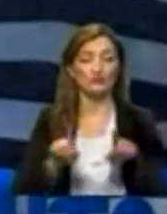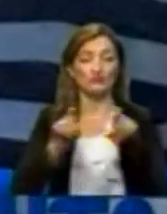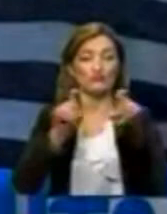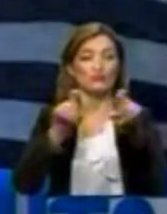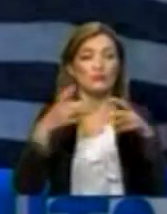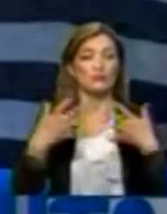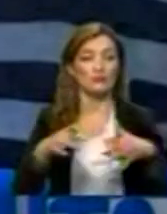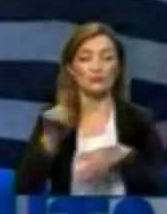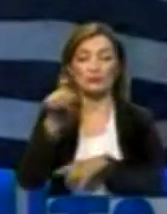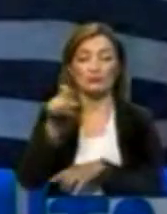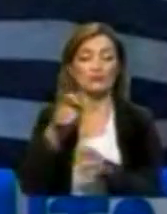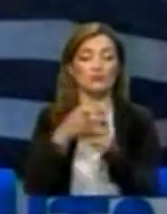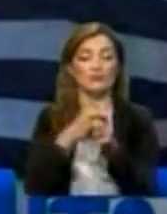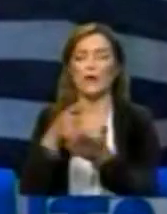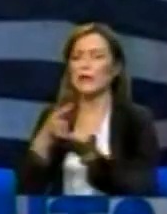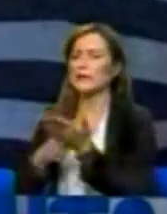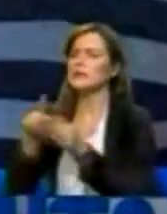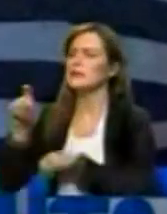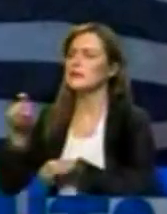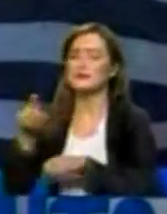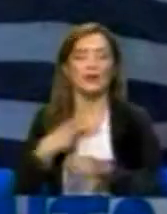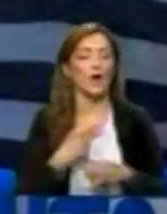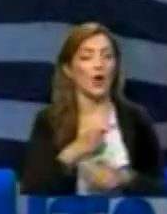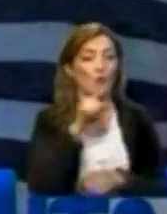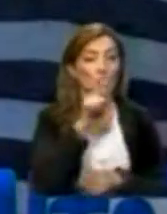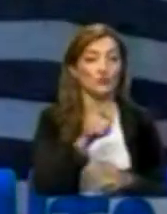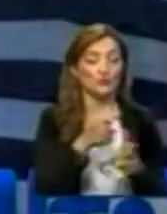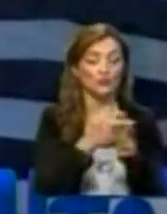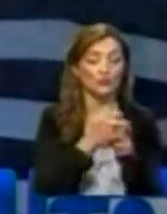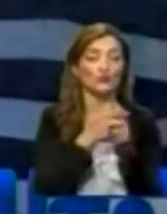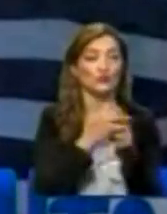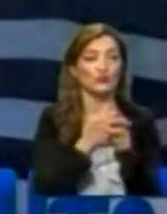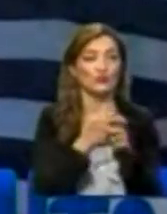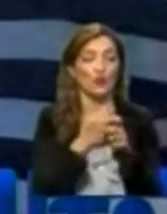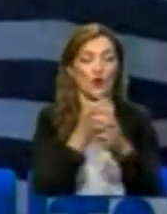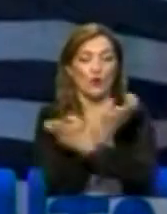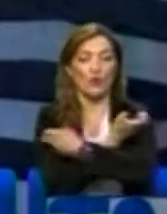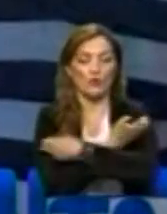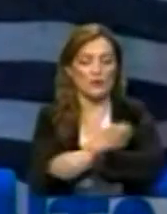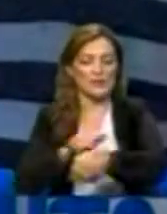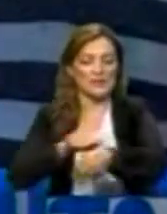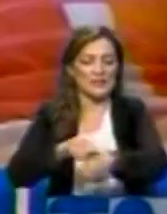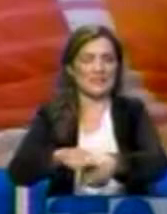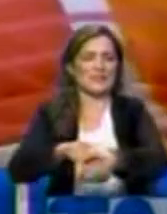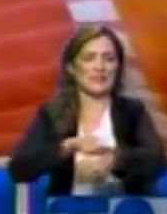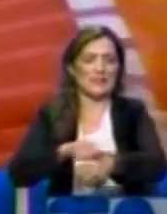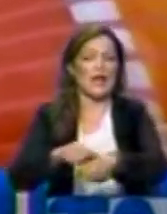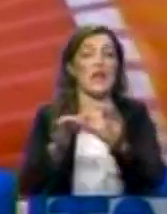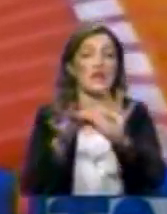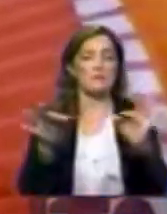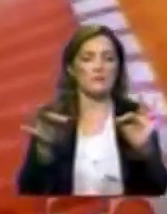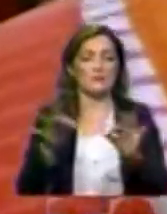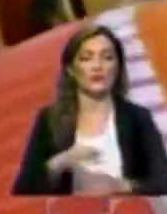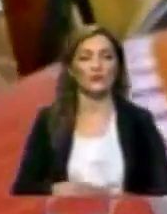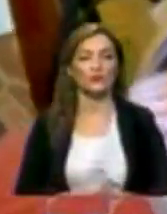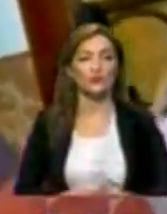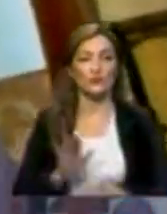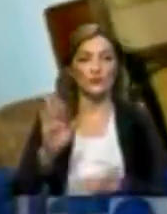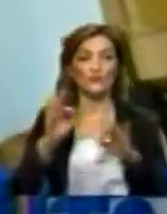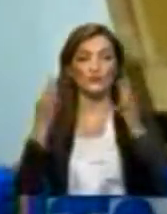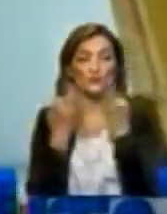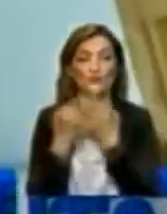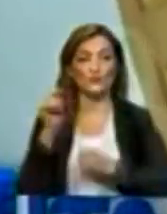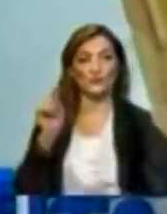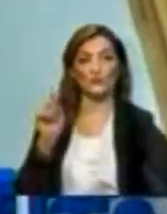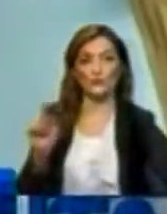la operación de urgencia de poder limpiar el hueso donde tiene la osteomielitis. Sus familiares han sido informados que